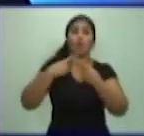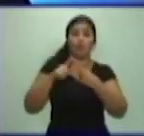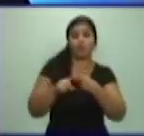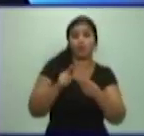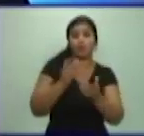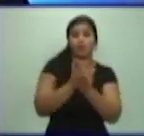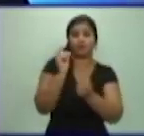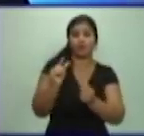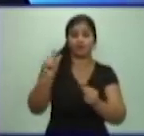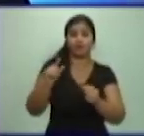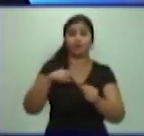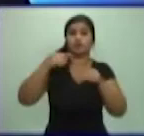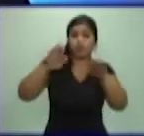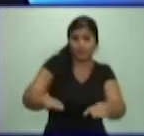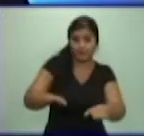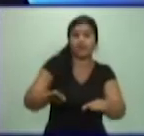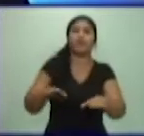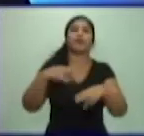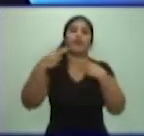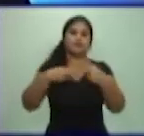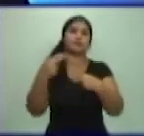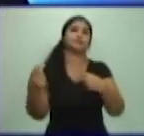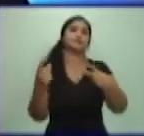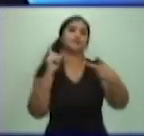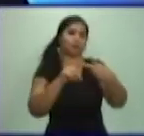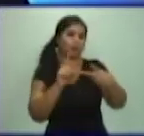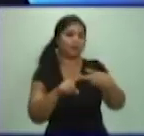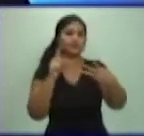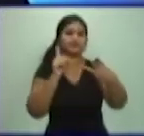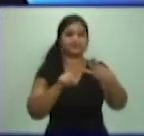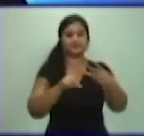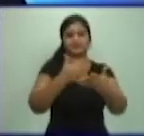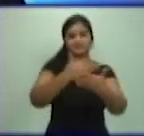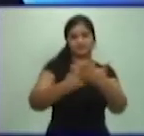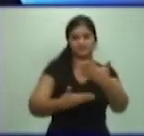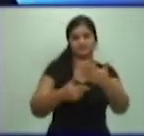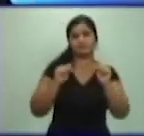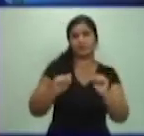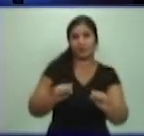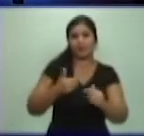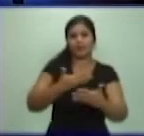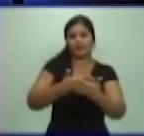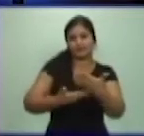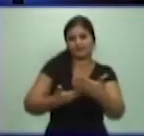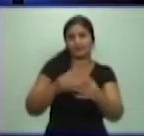clase de hoy vamos a comenzarla con la siguiente expresión que dice: